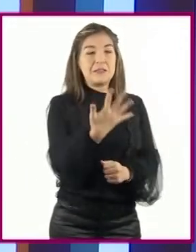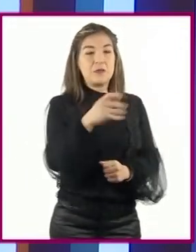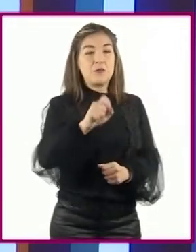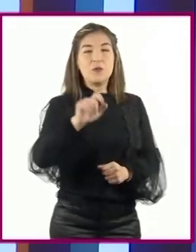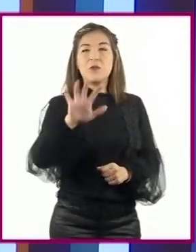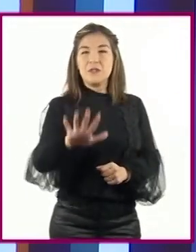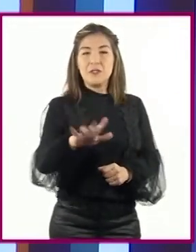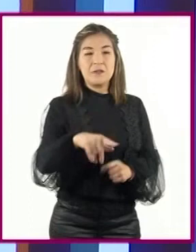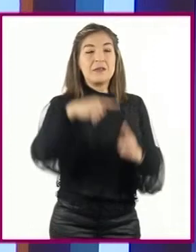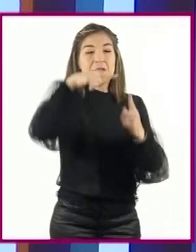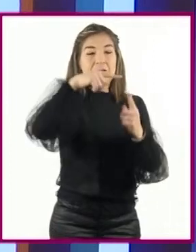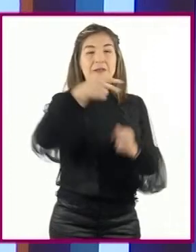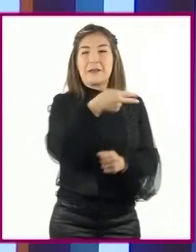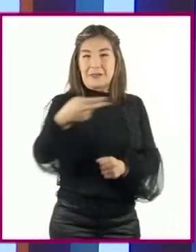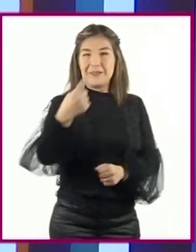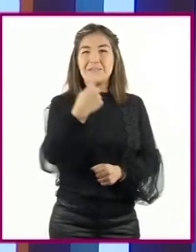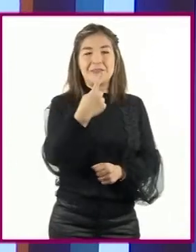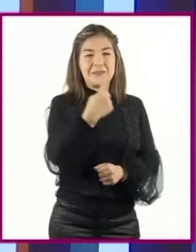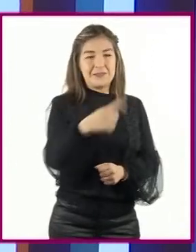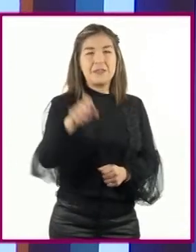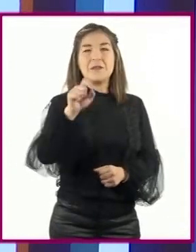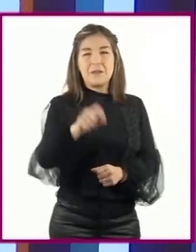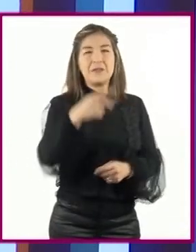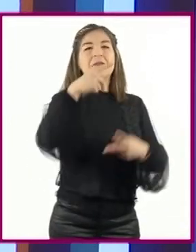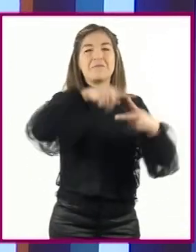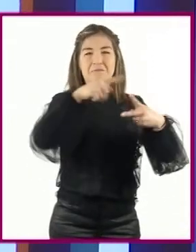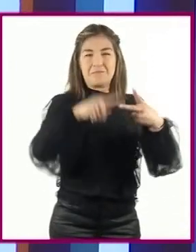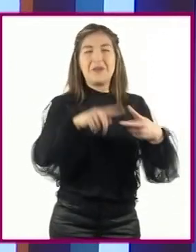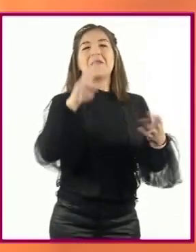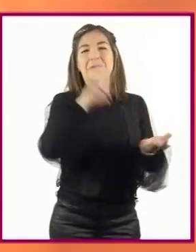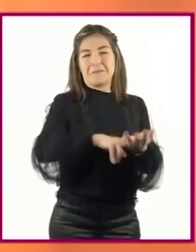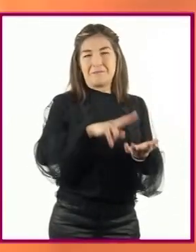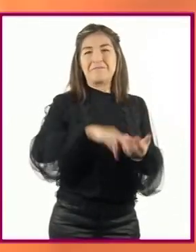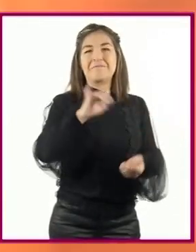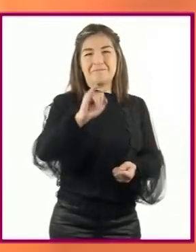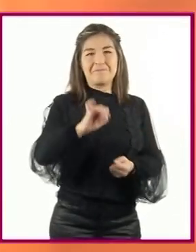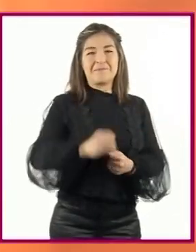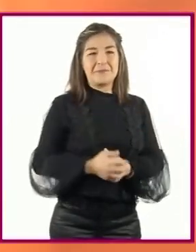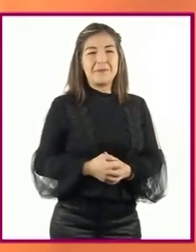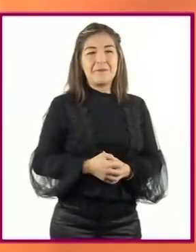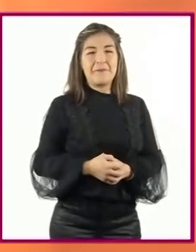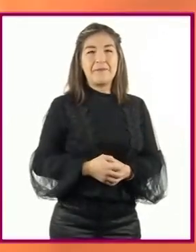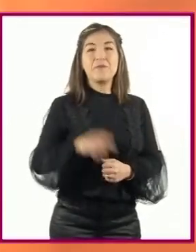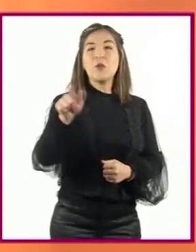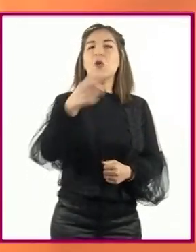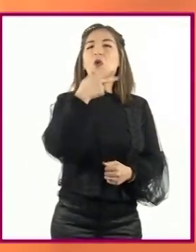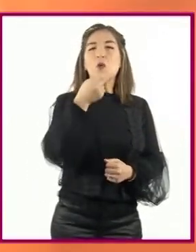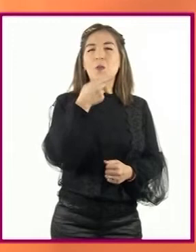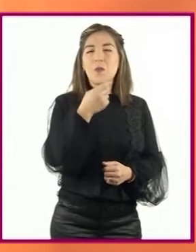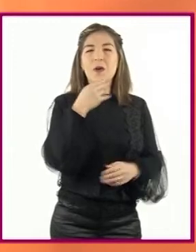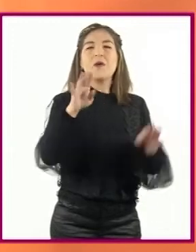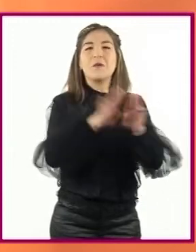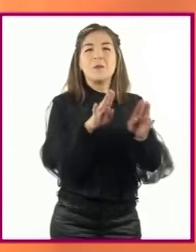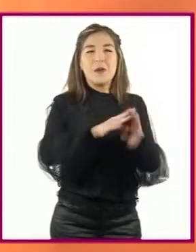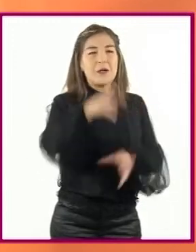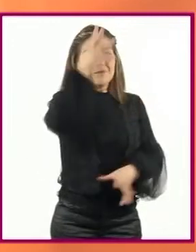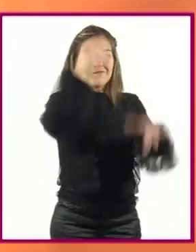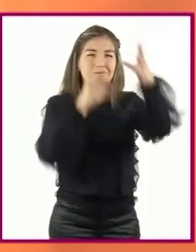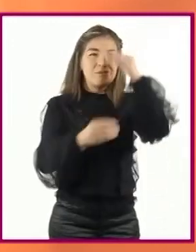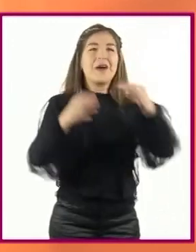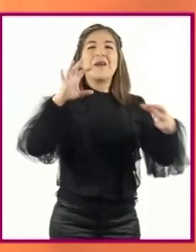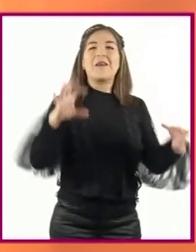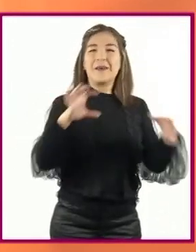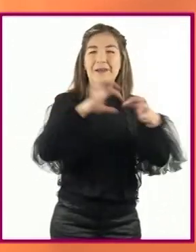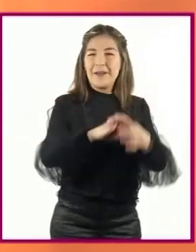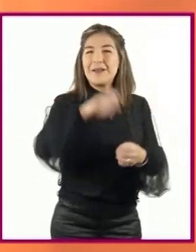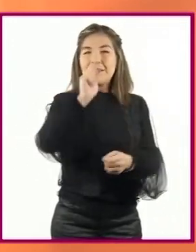132 entre 1.1 sí son equivalentes. Joshua aplicó lo que él aprendió sobre las relaciones